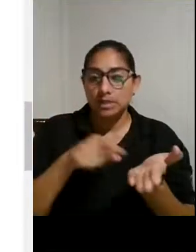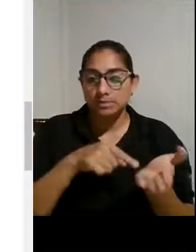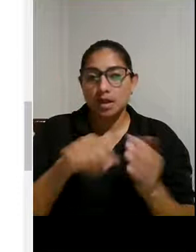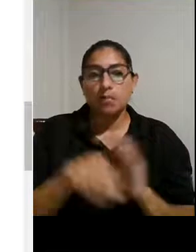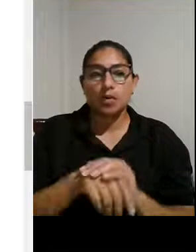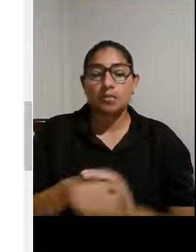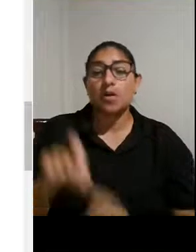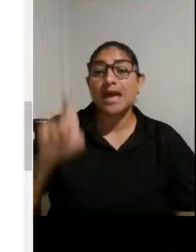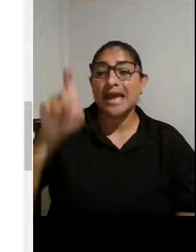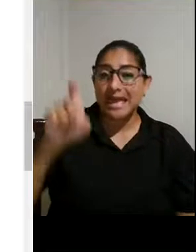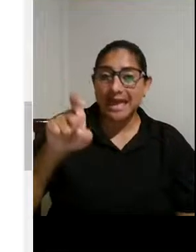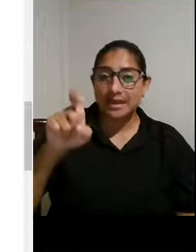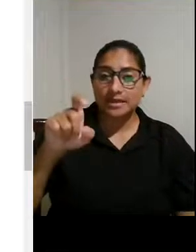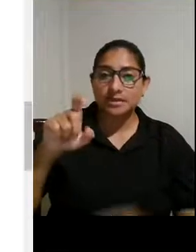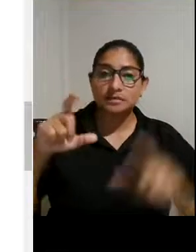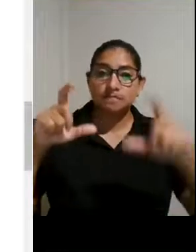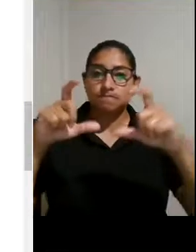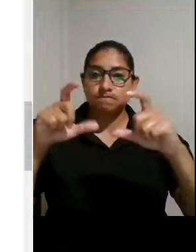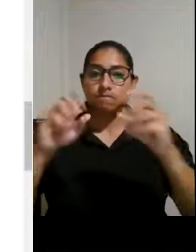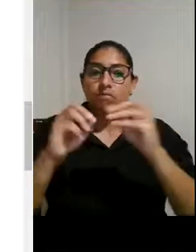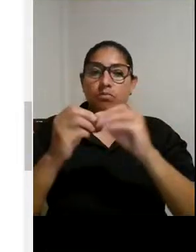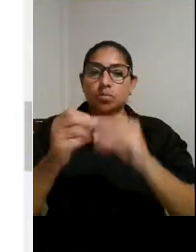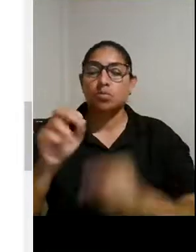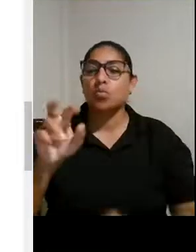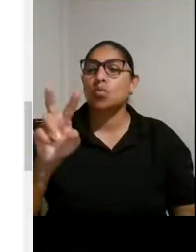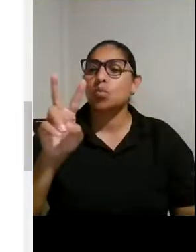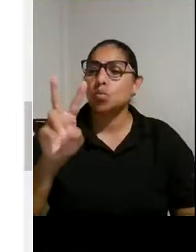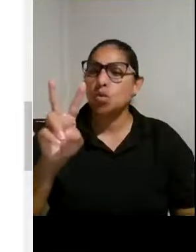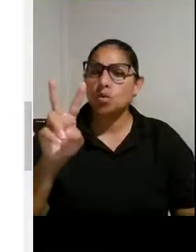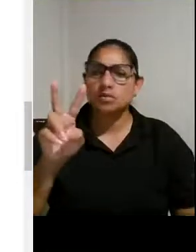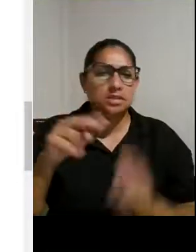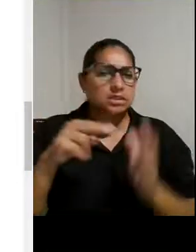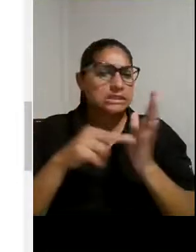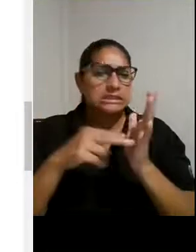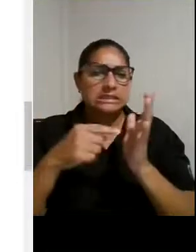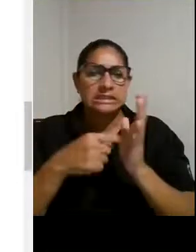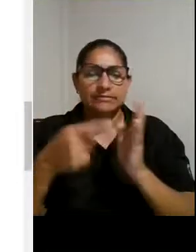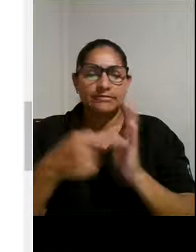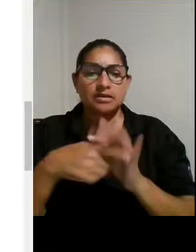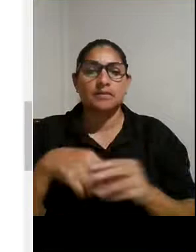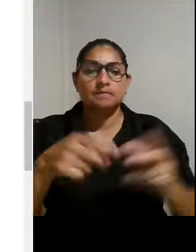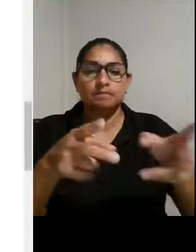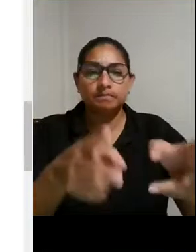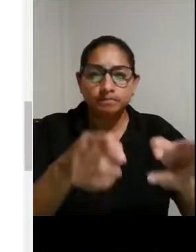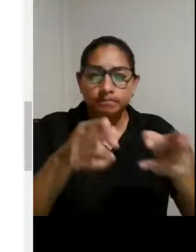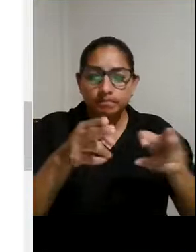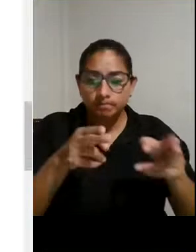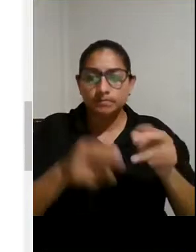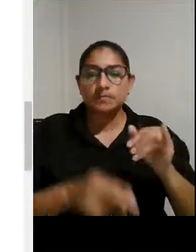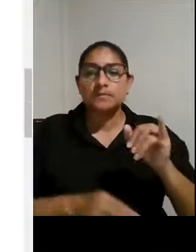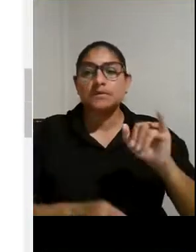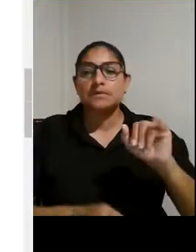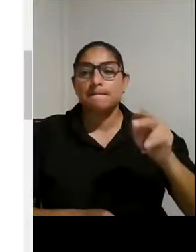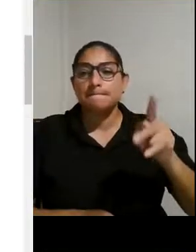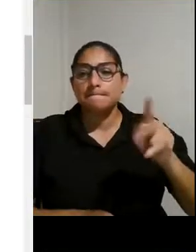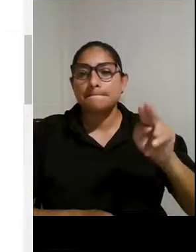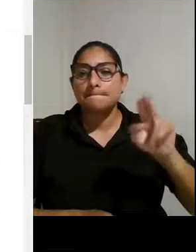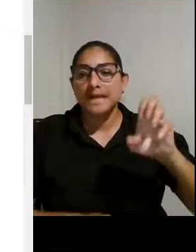Pues este X sub 2 no es otra cosa que tomar la preimagen que está más a la